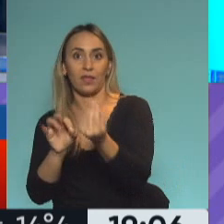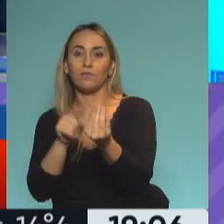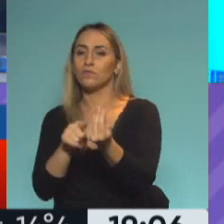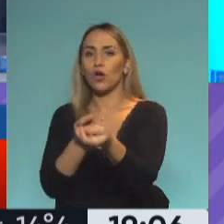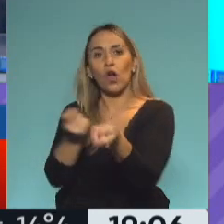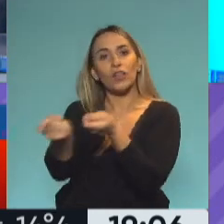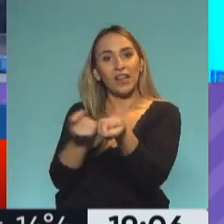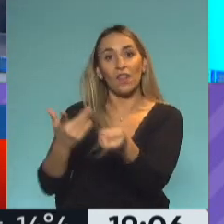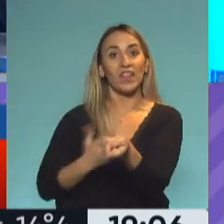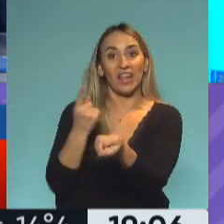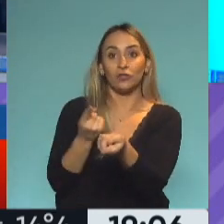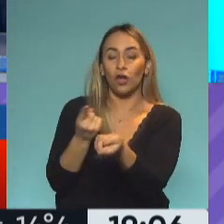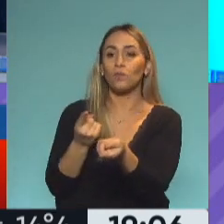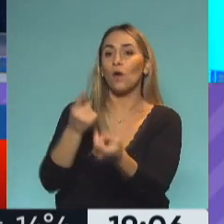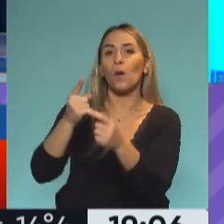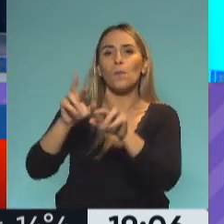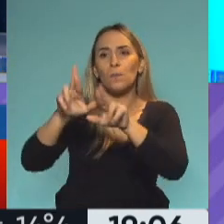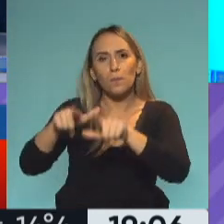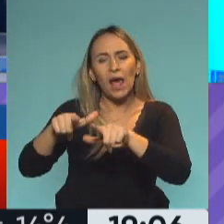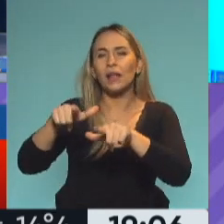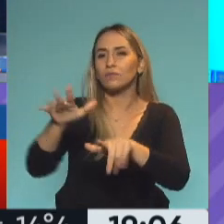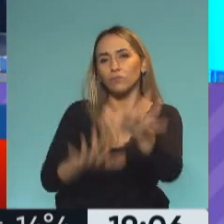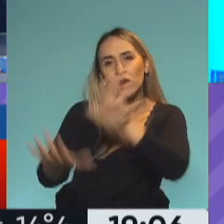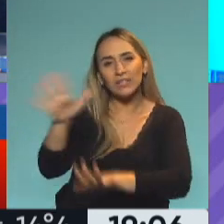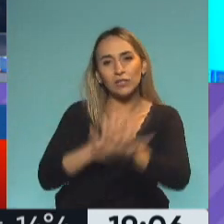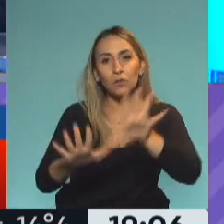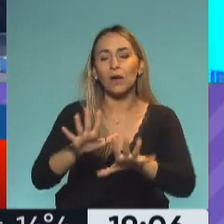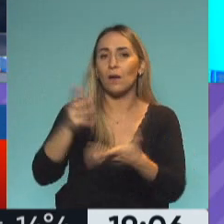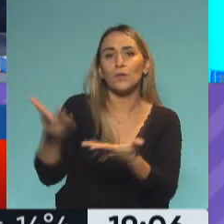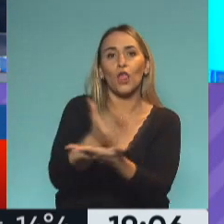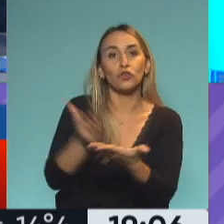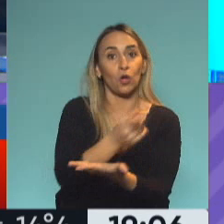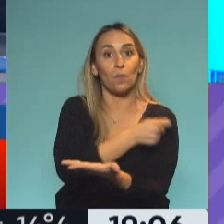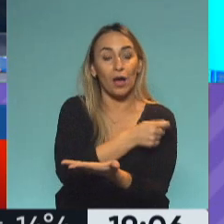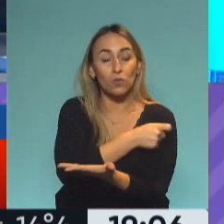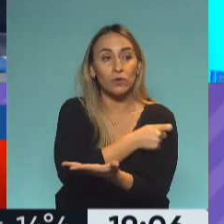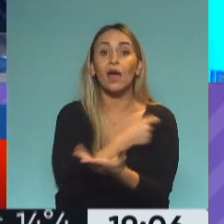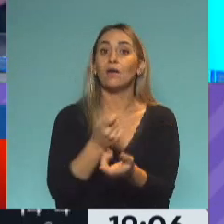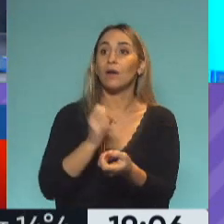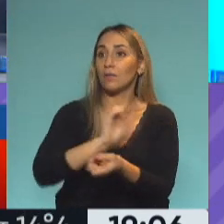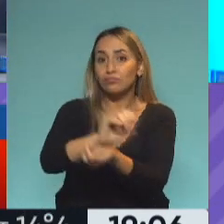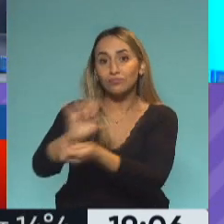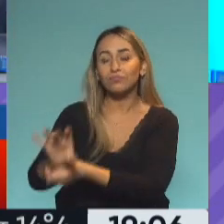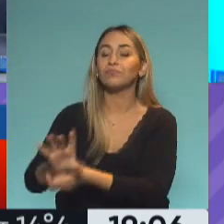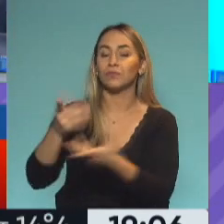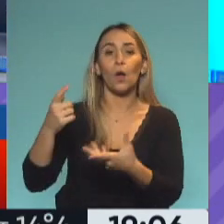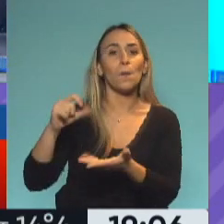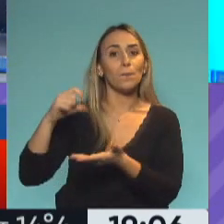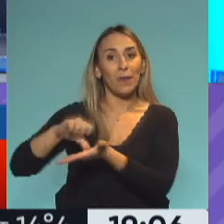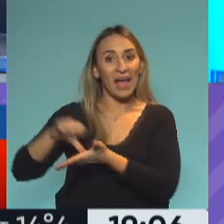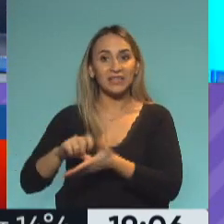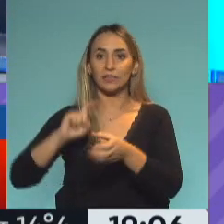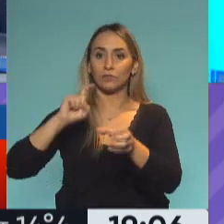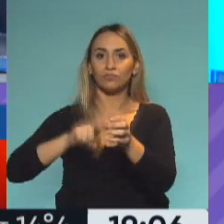de ese programa se distribuyan vacunas. Los países acceden a COVAX, se asocian a COVAX, compran vacunas a través de COVAX. La Argentina es uno